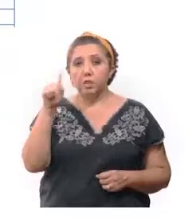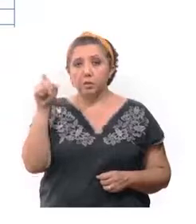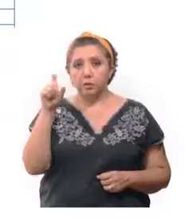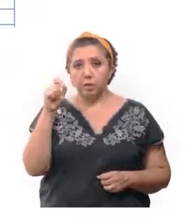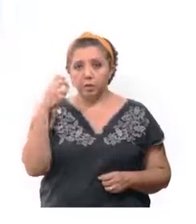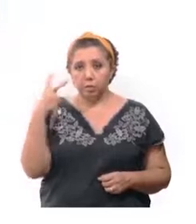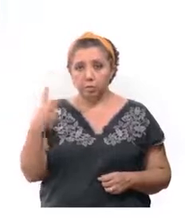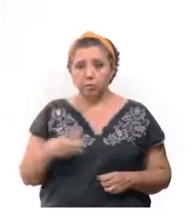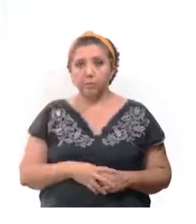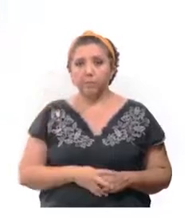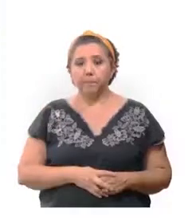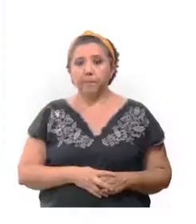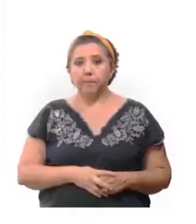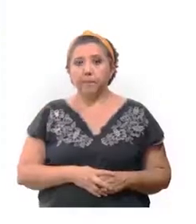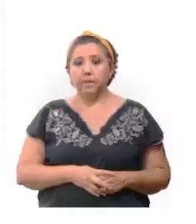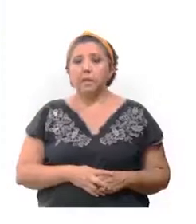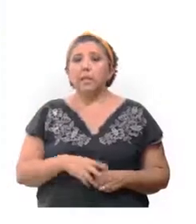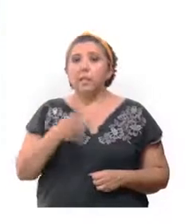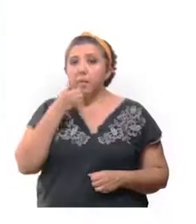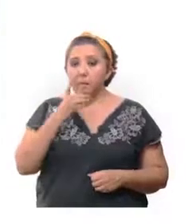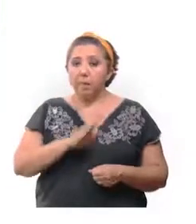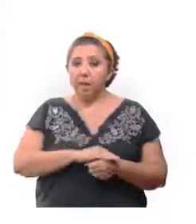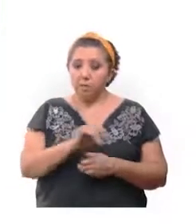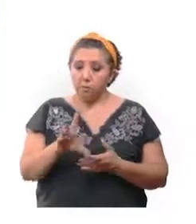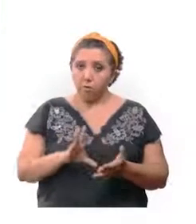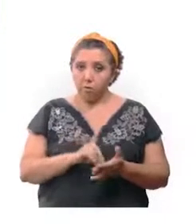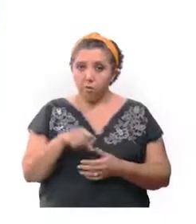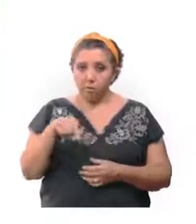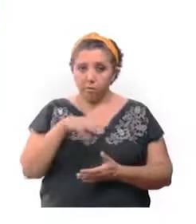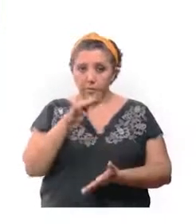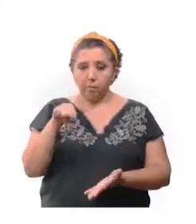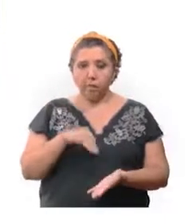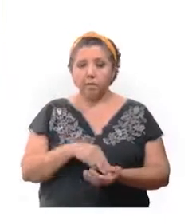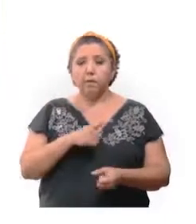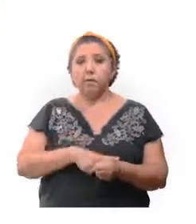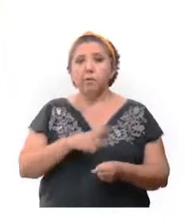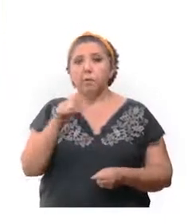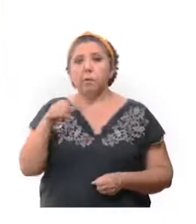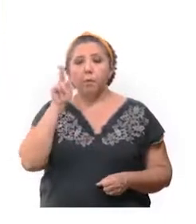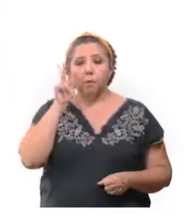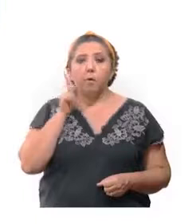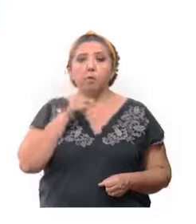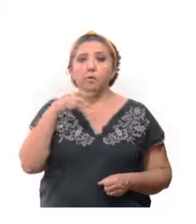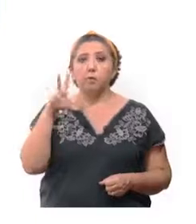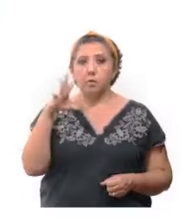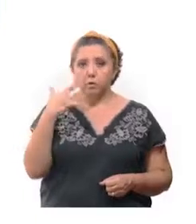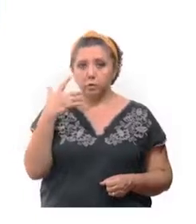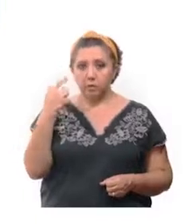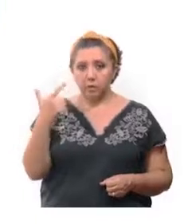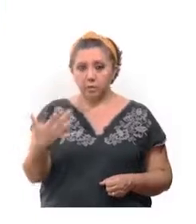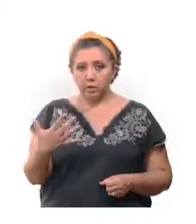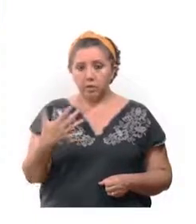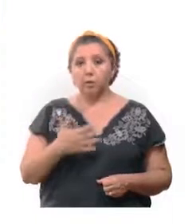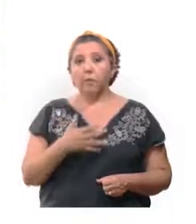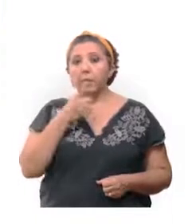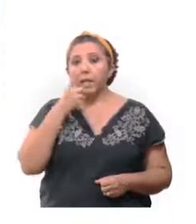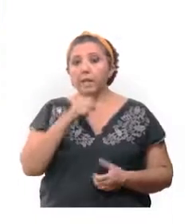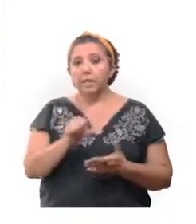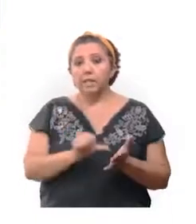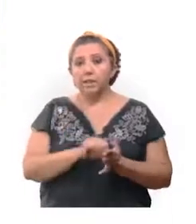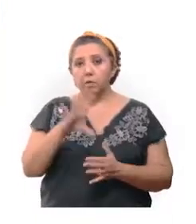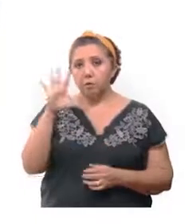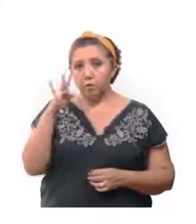122. Las colonias de Mérida con mayor número de personas contagiadas son Juan Pablo II con 55,